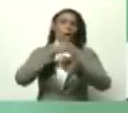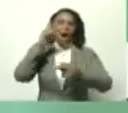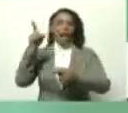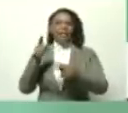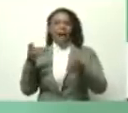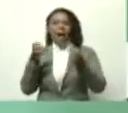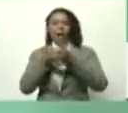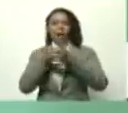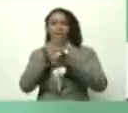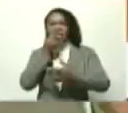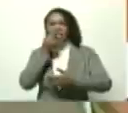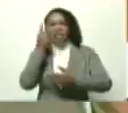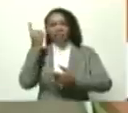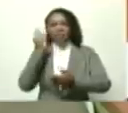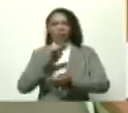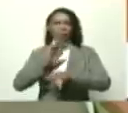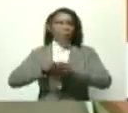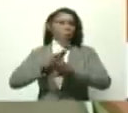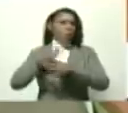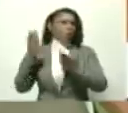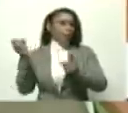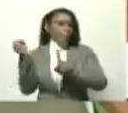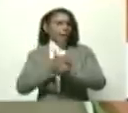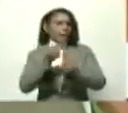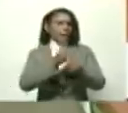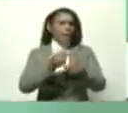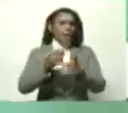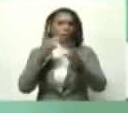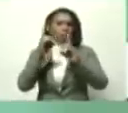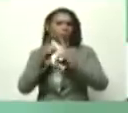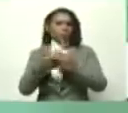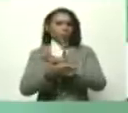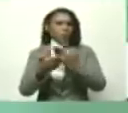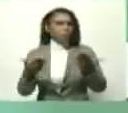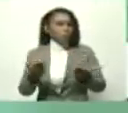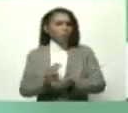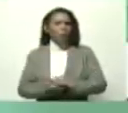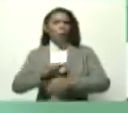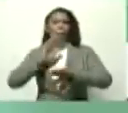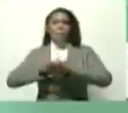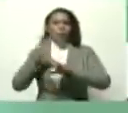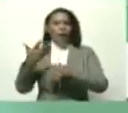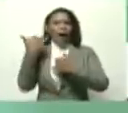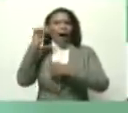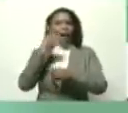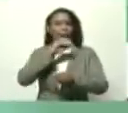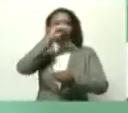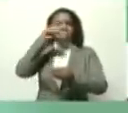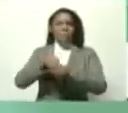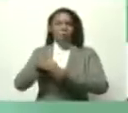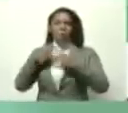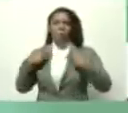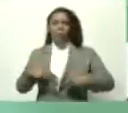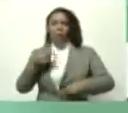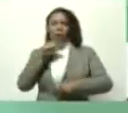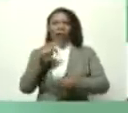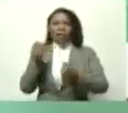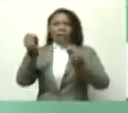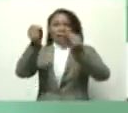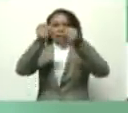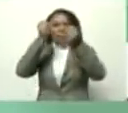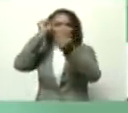Verde? ¿Por qué lo torturaron de manera indecible? ¿Por qué lo tienen en condiciones inhumanas en una cárcel, en una